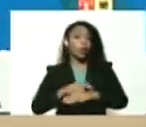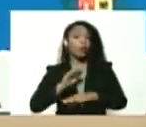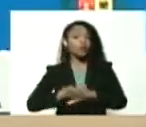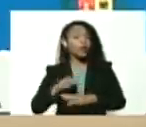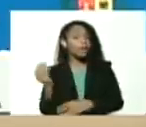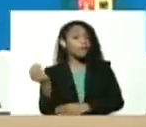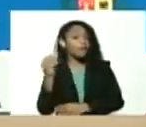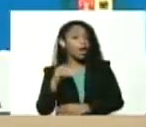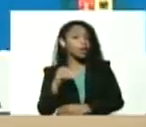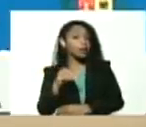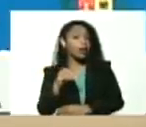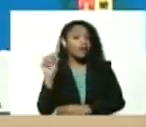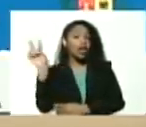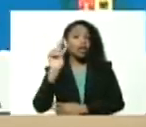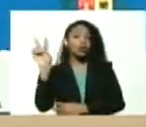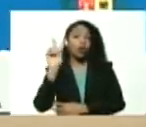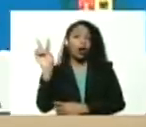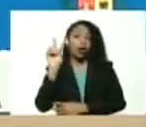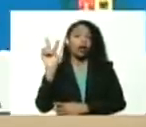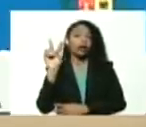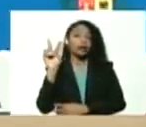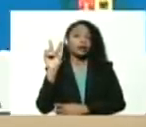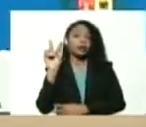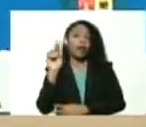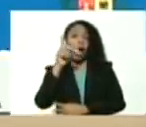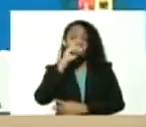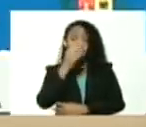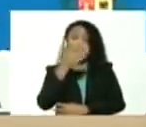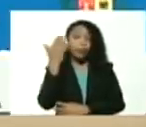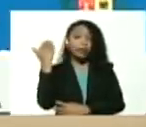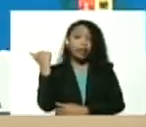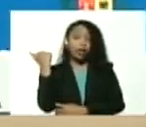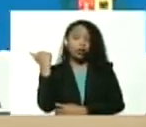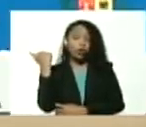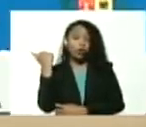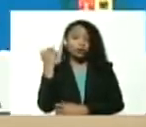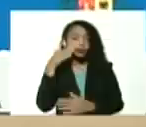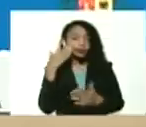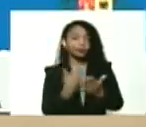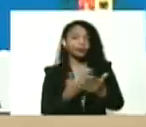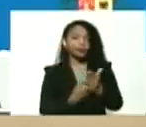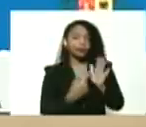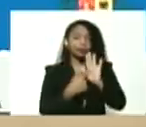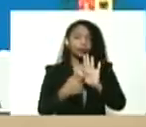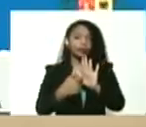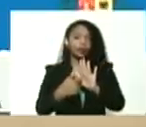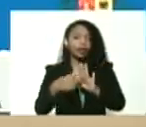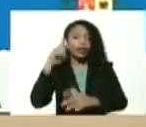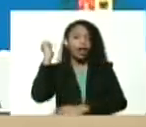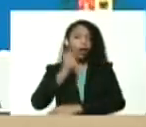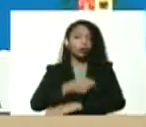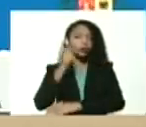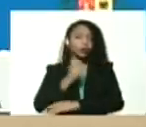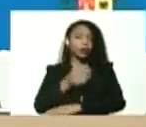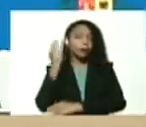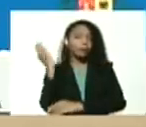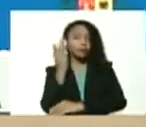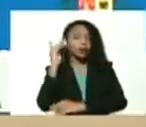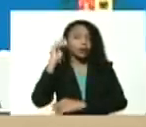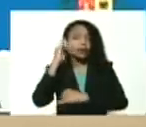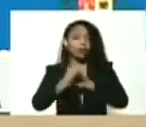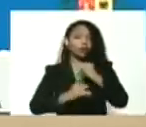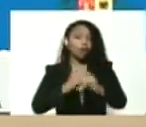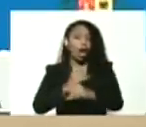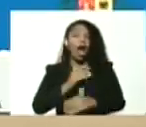además Venezuela el año pasado presentó ante la Corte Penal Internacional, allí sí fuimos